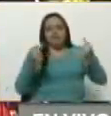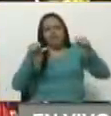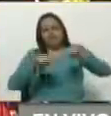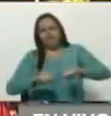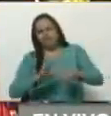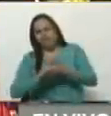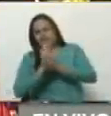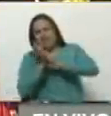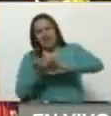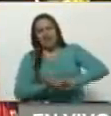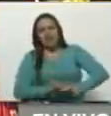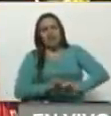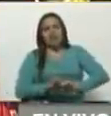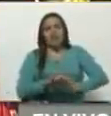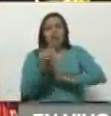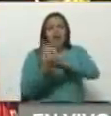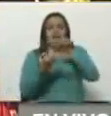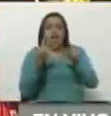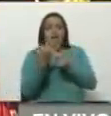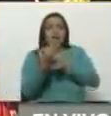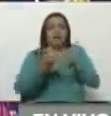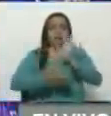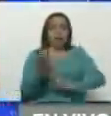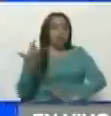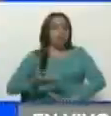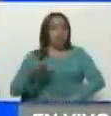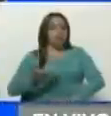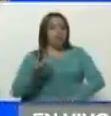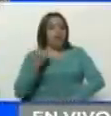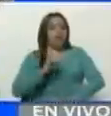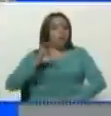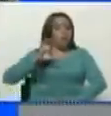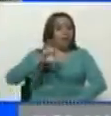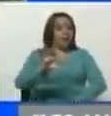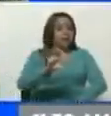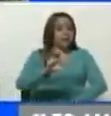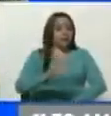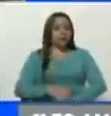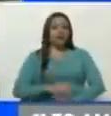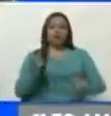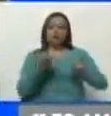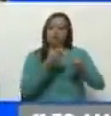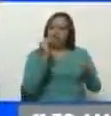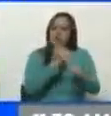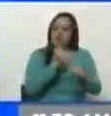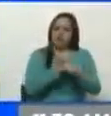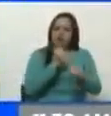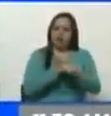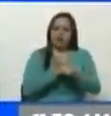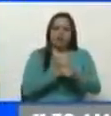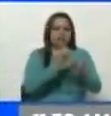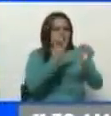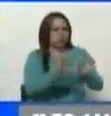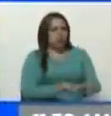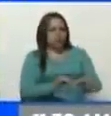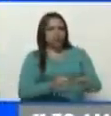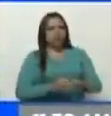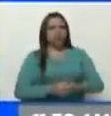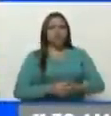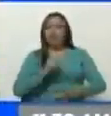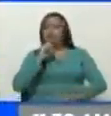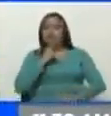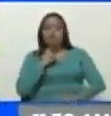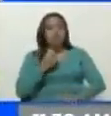desaparece los tres elementos que garantizaban, que era el trabajo asegurado, en Rusia no